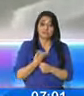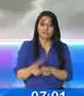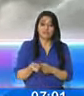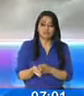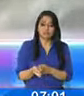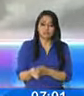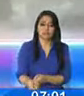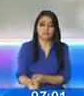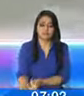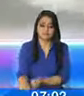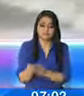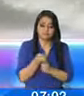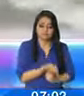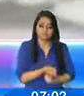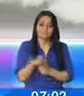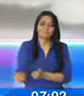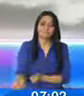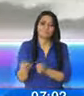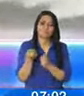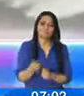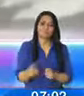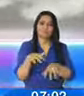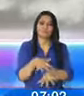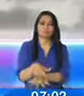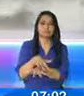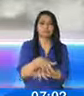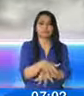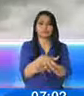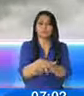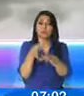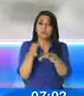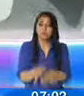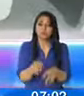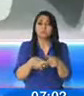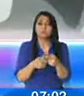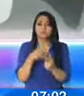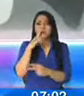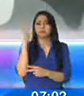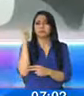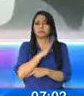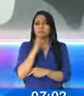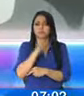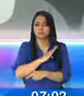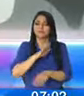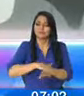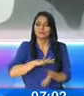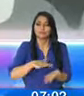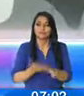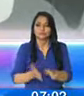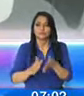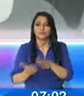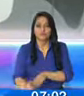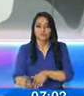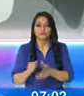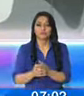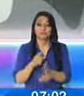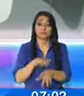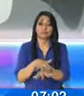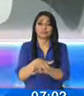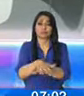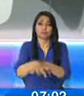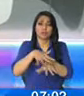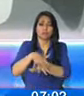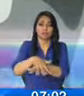los cadáveres fueron evacuados de las caudalosas aguas estaban empezando a descomponerse debido al a la al fuerte caudal del río